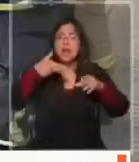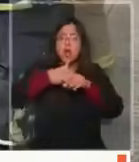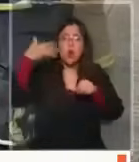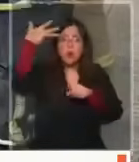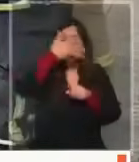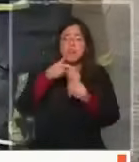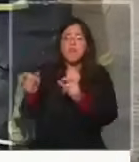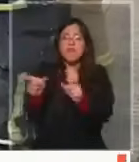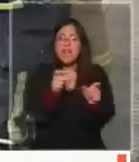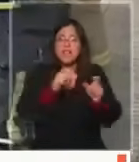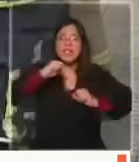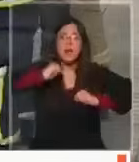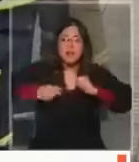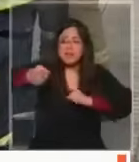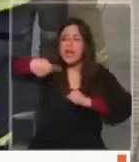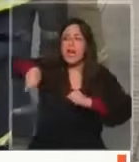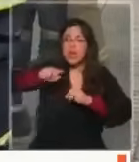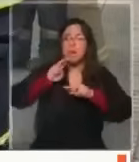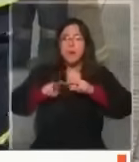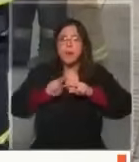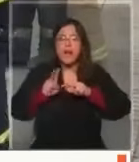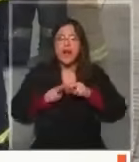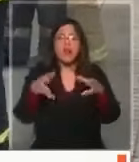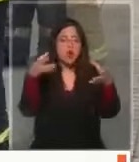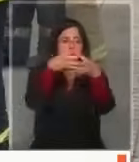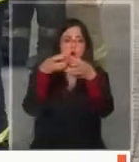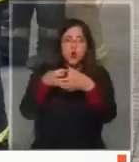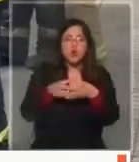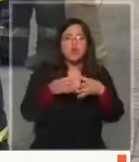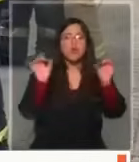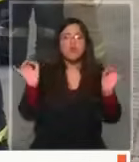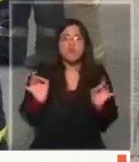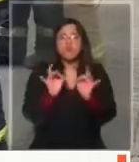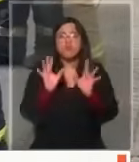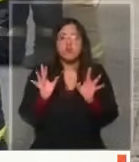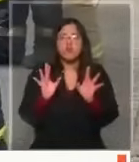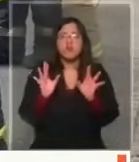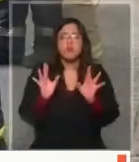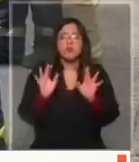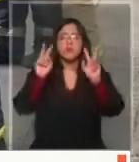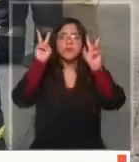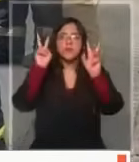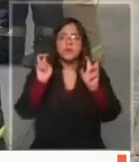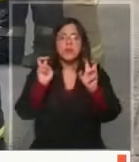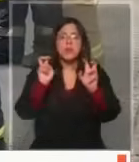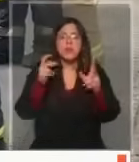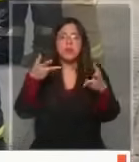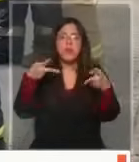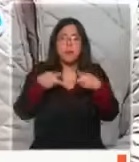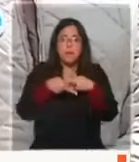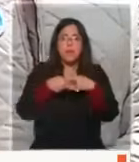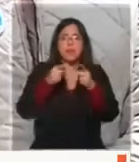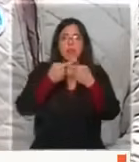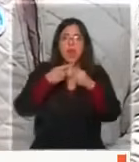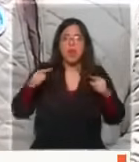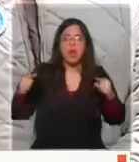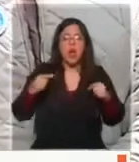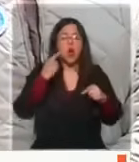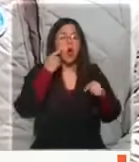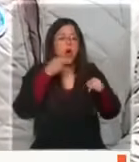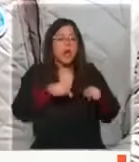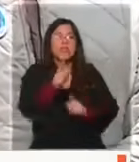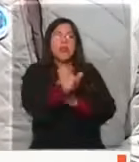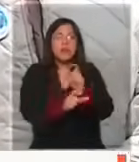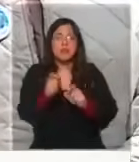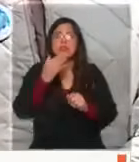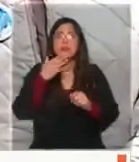para que éstas estén preparadas con las suficientes cuadrillas para eventual corte, para cualquier eventual corte de electricidad. Pero desde la ciudadanía también